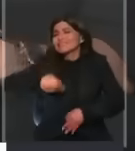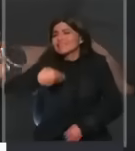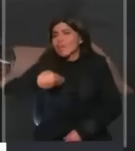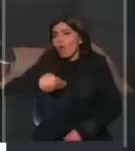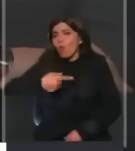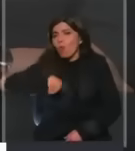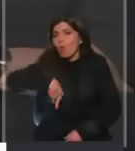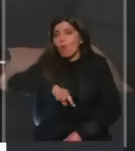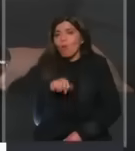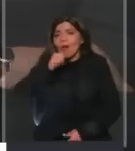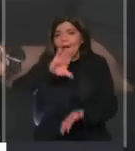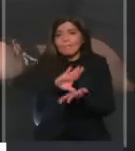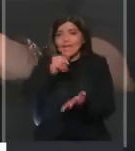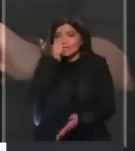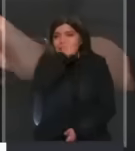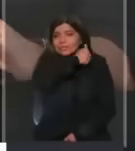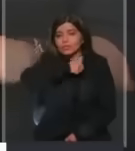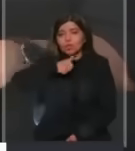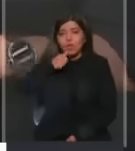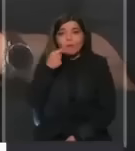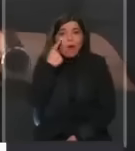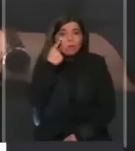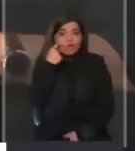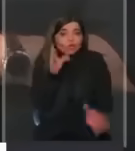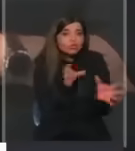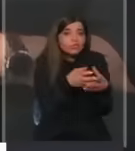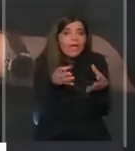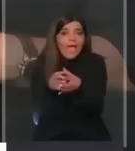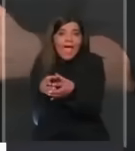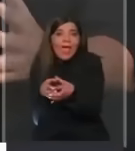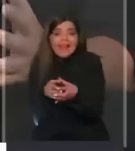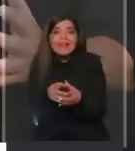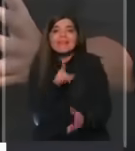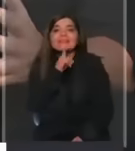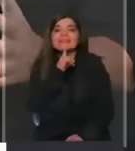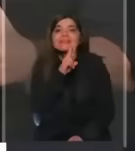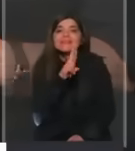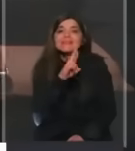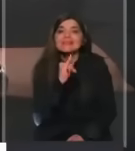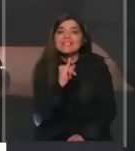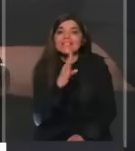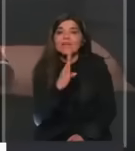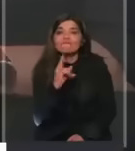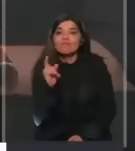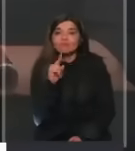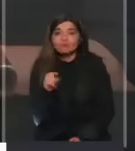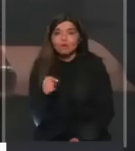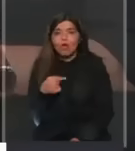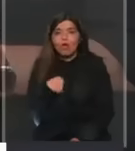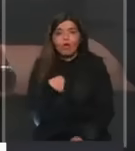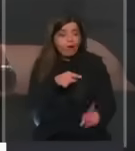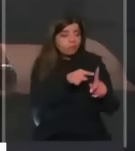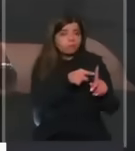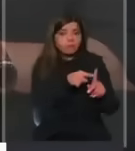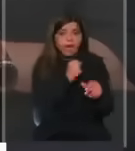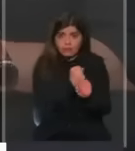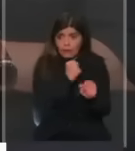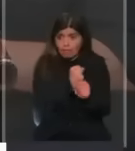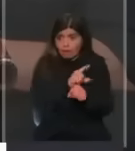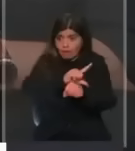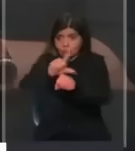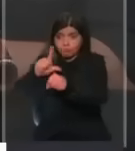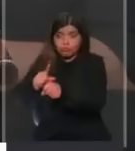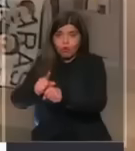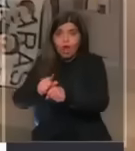de Etiopía, o sea, vamos a conocer las tribus donde yo he ido mil veces. Me conocen todo, él trabajaba con gente local, sus choferes